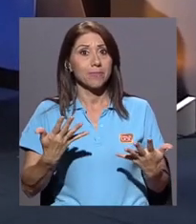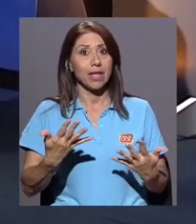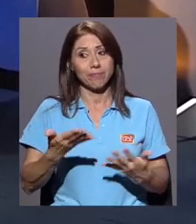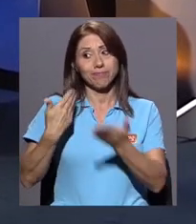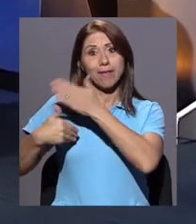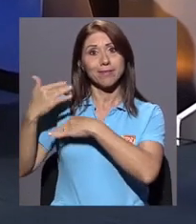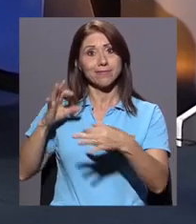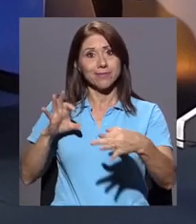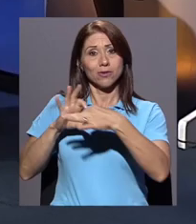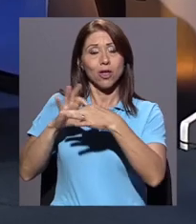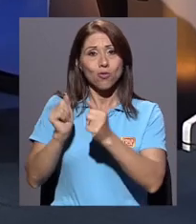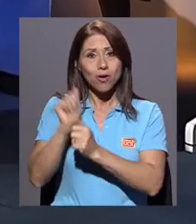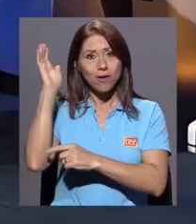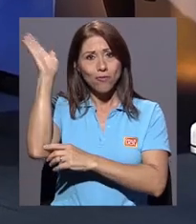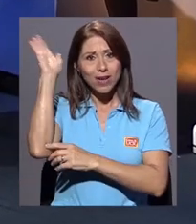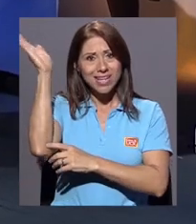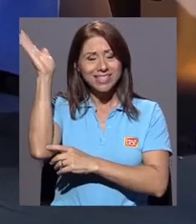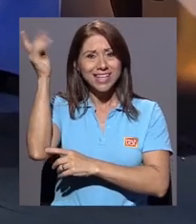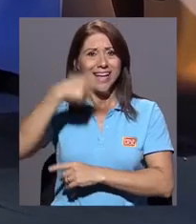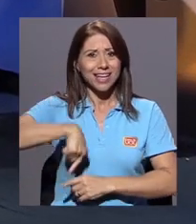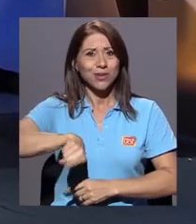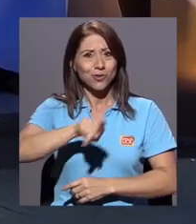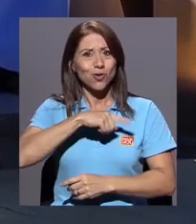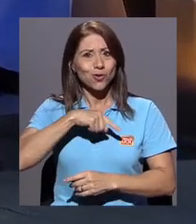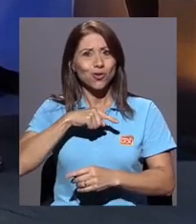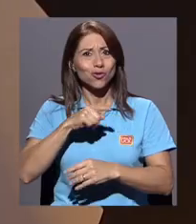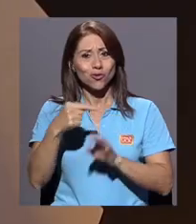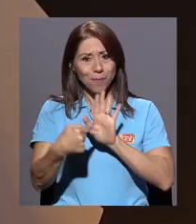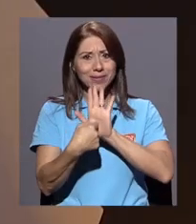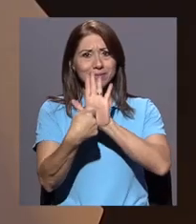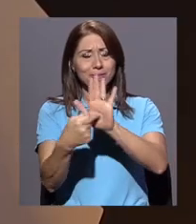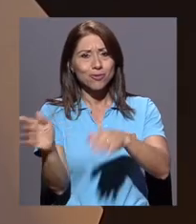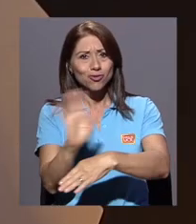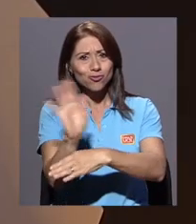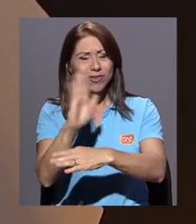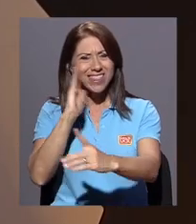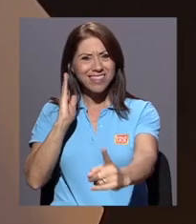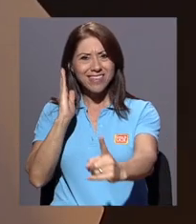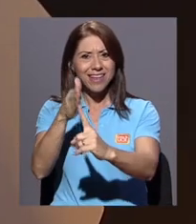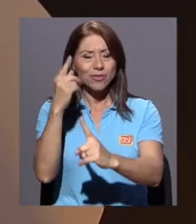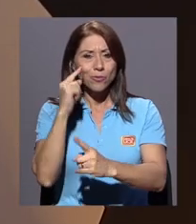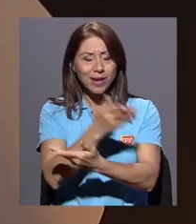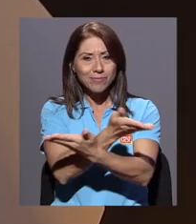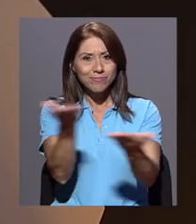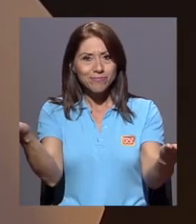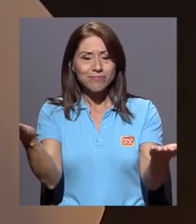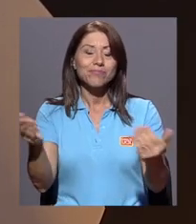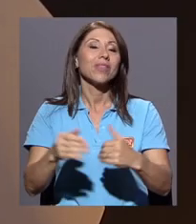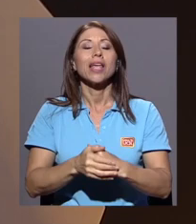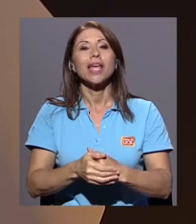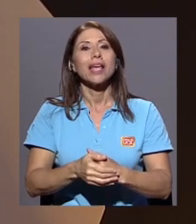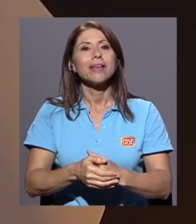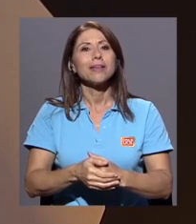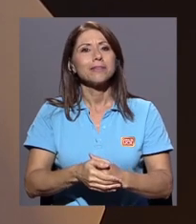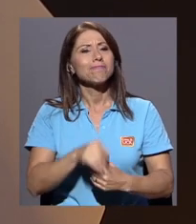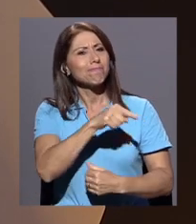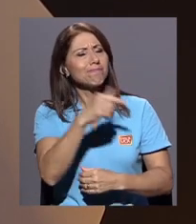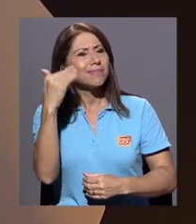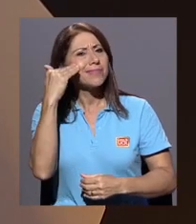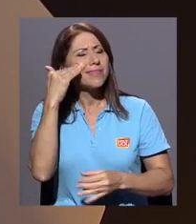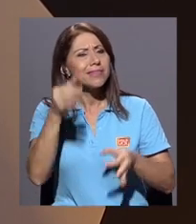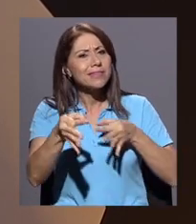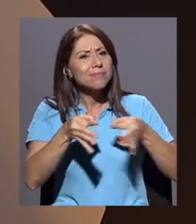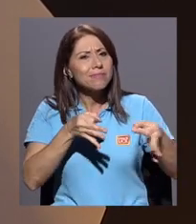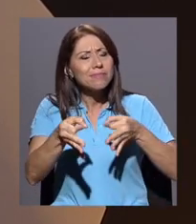de la conferencia que dio hoy, que hacíamos de manera en directo, para nuestra teleaudiencia, que sabe explicar